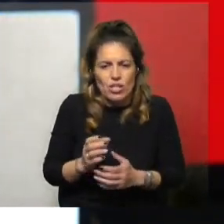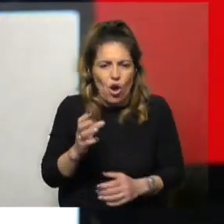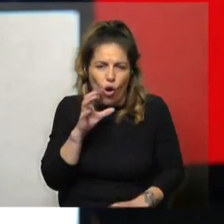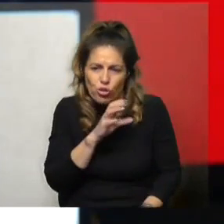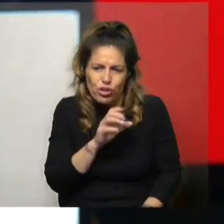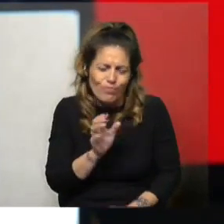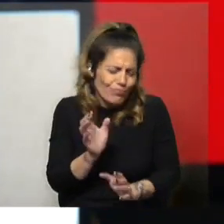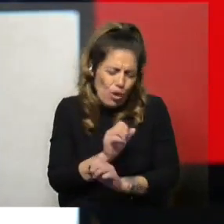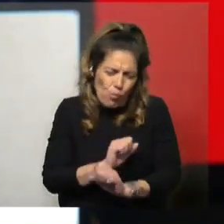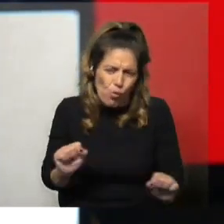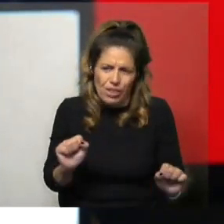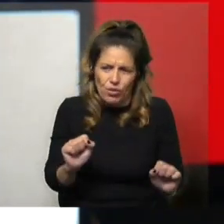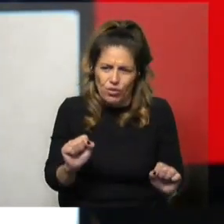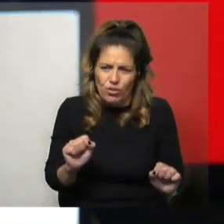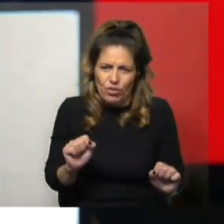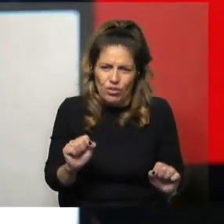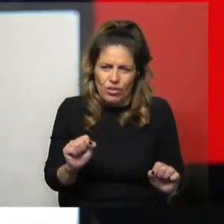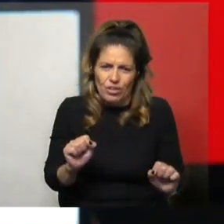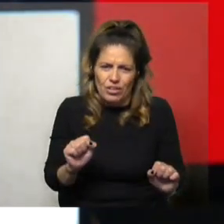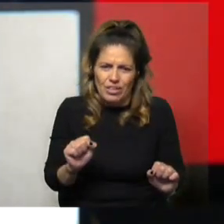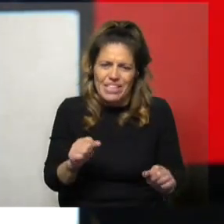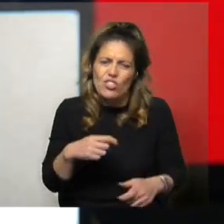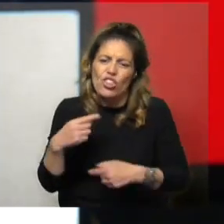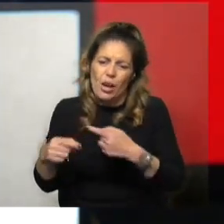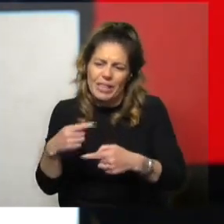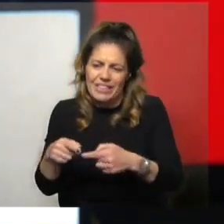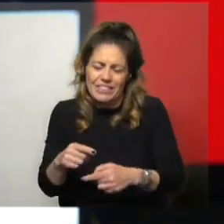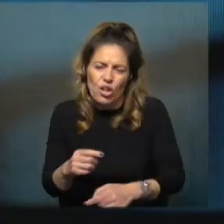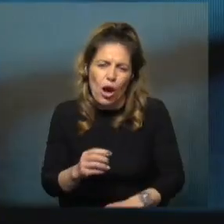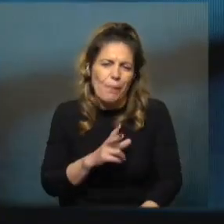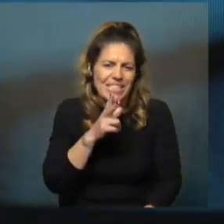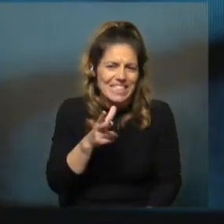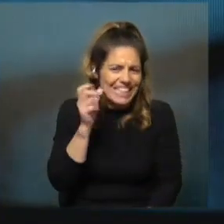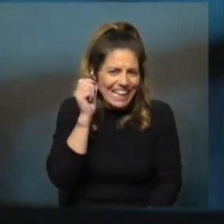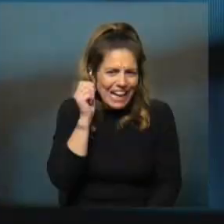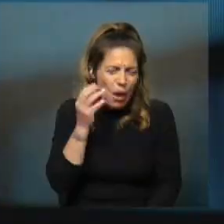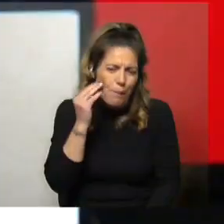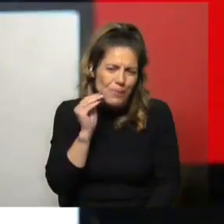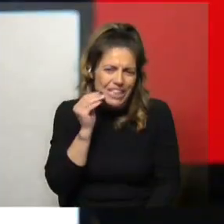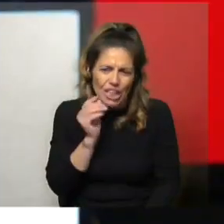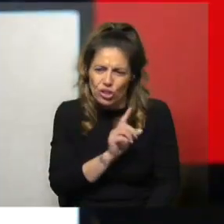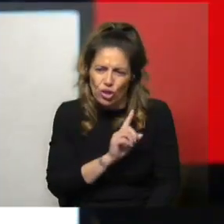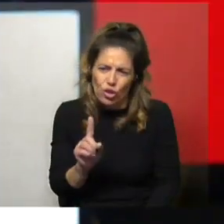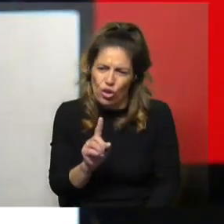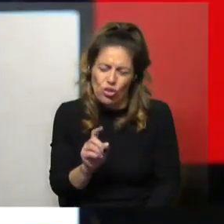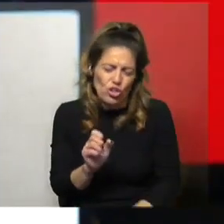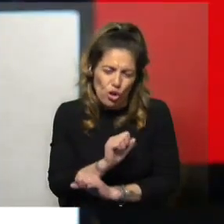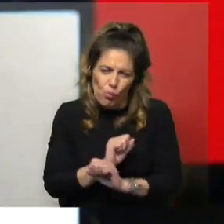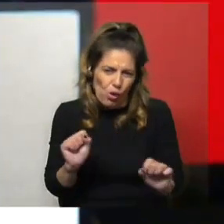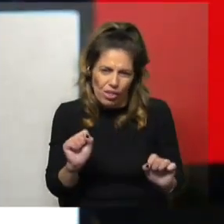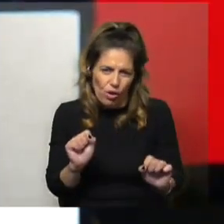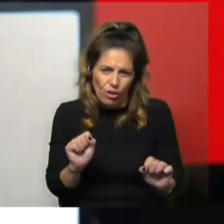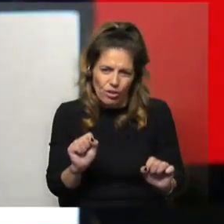puedo además que ese rencor lo esté abrazando mis hijas mis nietos no no yo en ese sentido